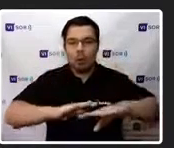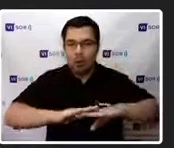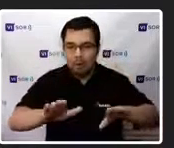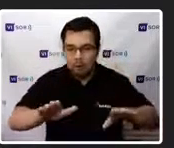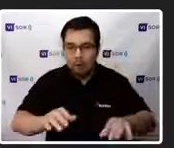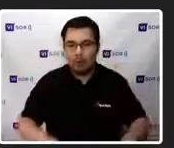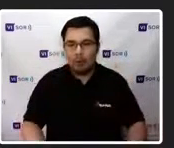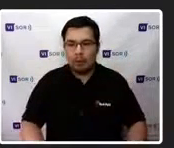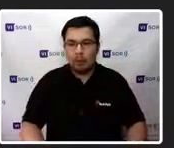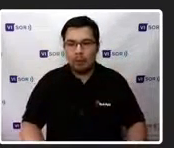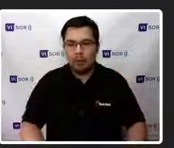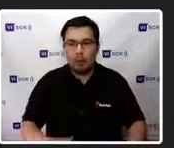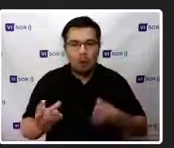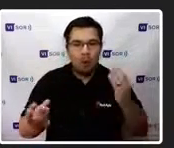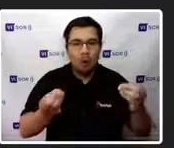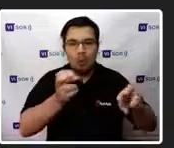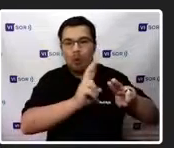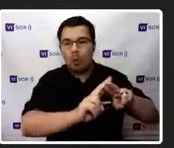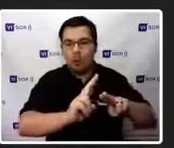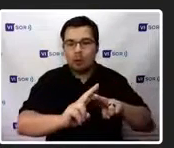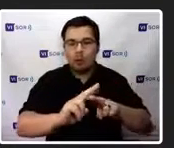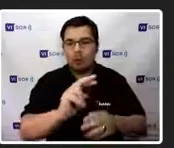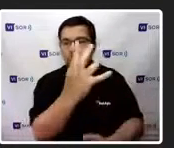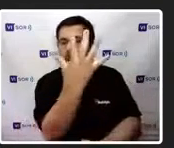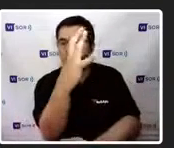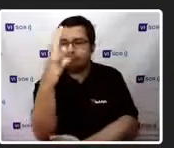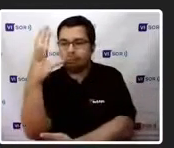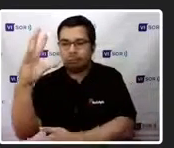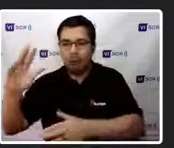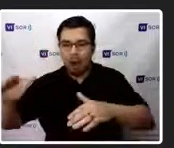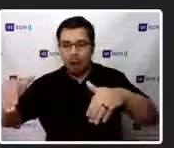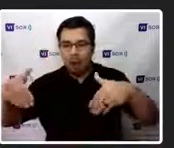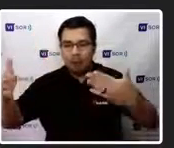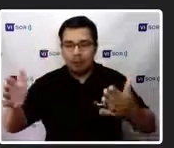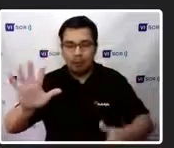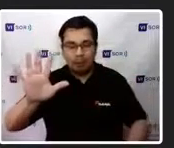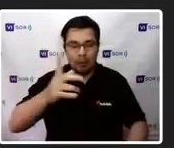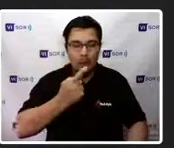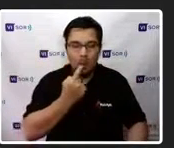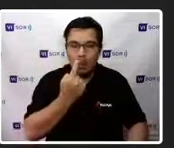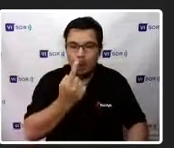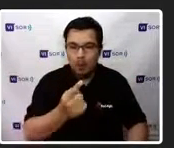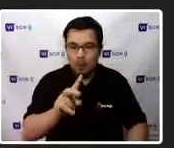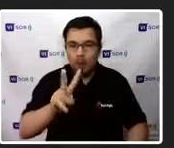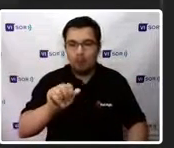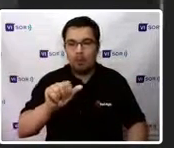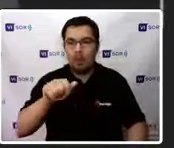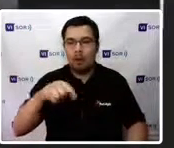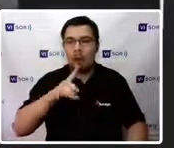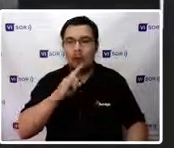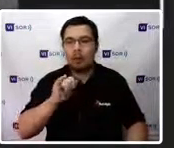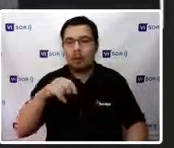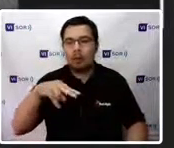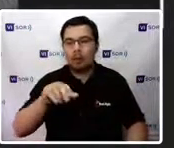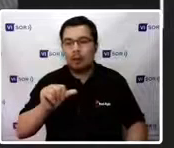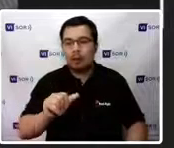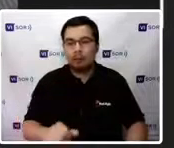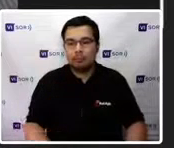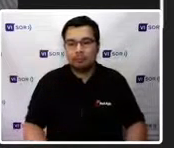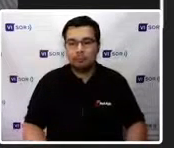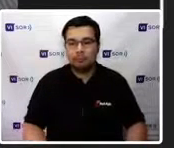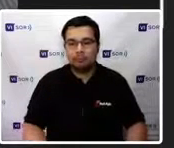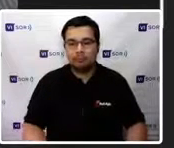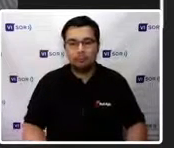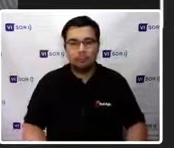ambientes naturales, ¿no? Aquí parece que hay una pregunta de Valentina Salinas Hinojosa sobre el equipamiento de una lista de útiles y se va